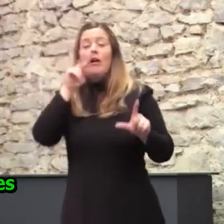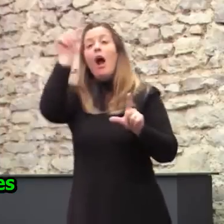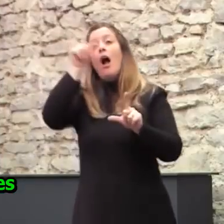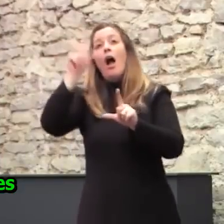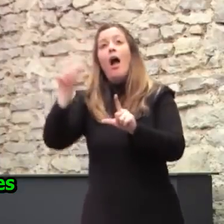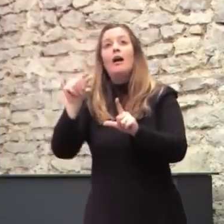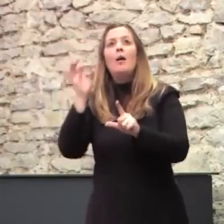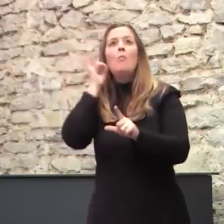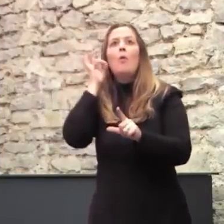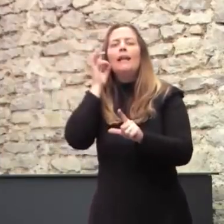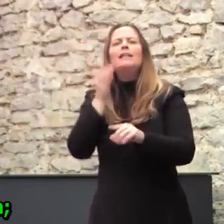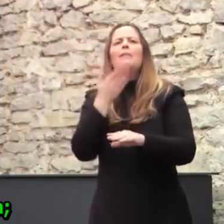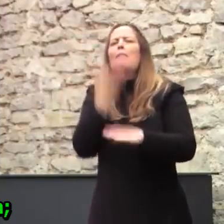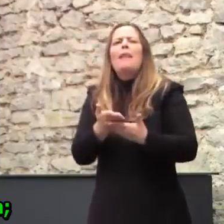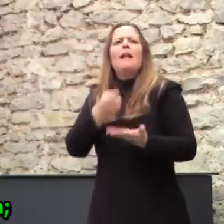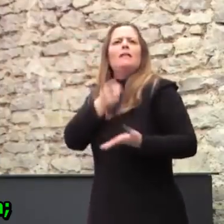amor o lo mendigan,